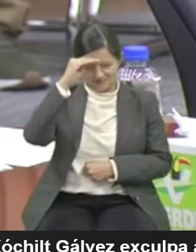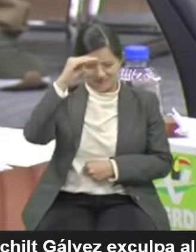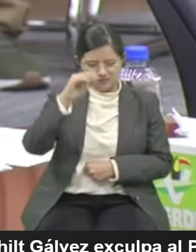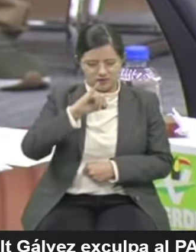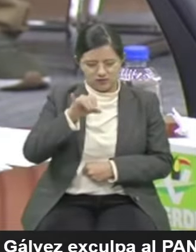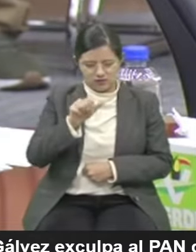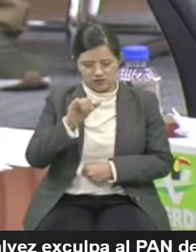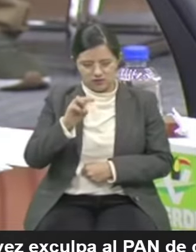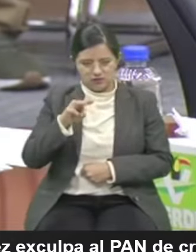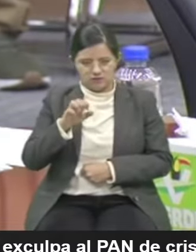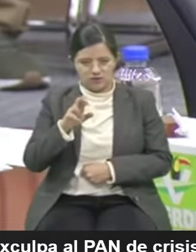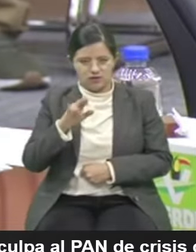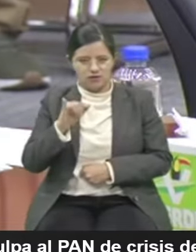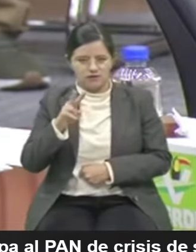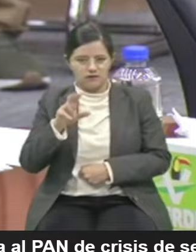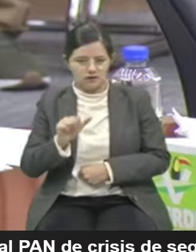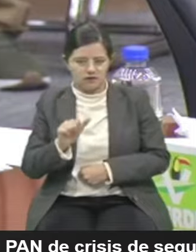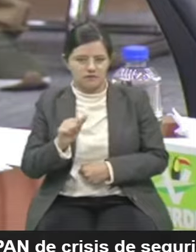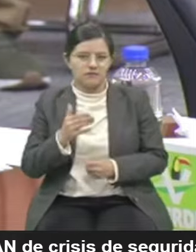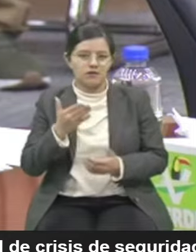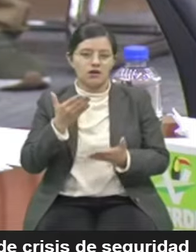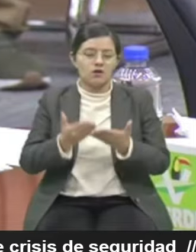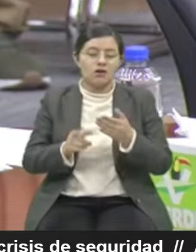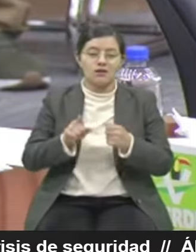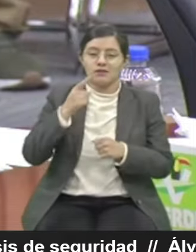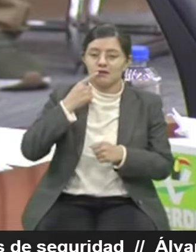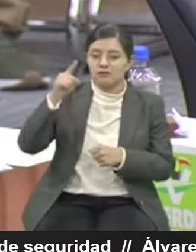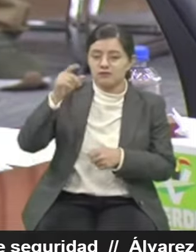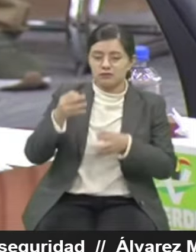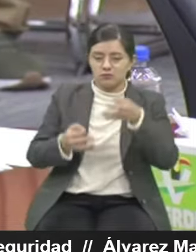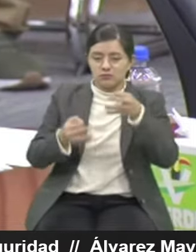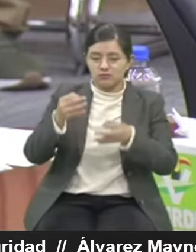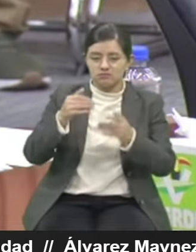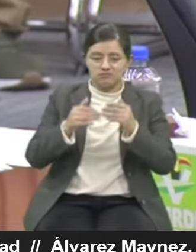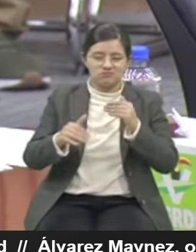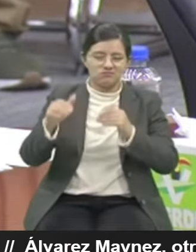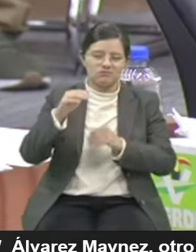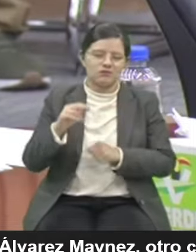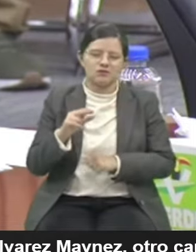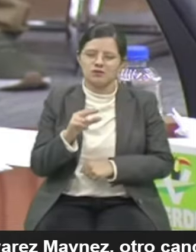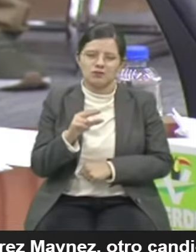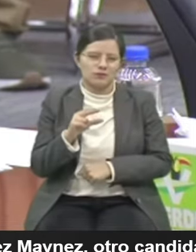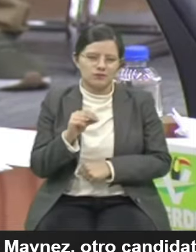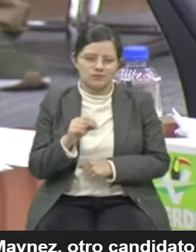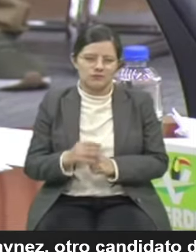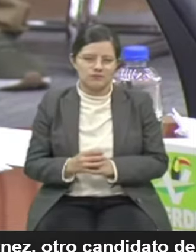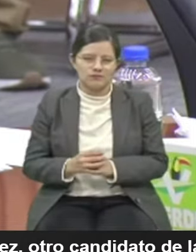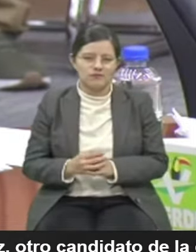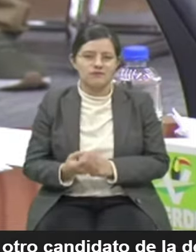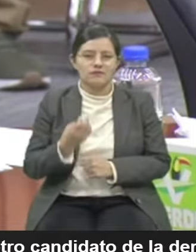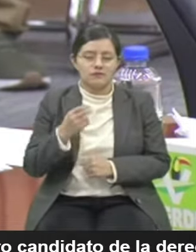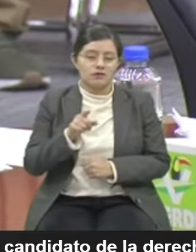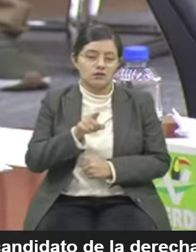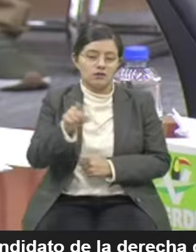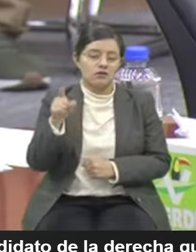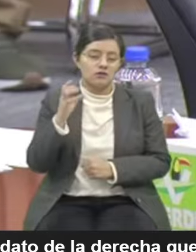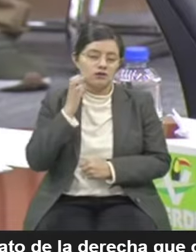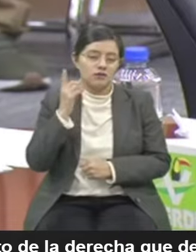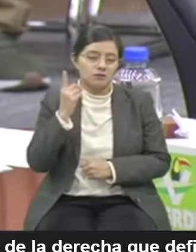esto en el pasado le ahorro el viaje a la suprema corte para obtener esa motivación